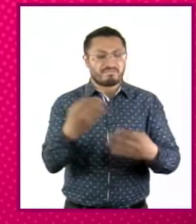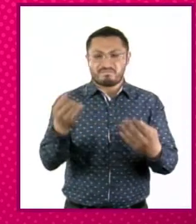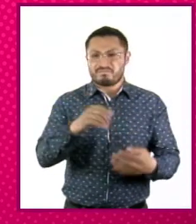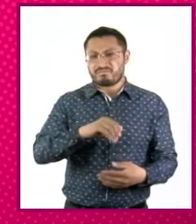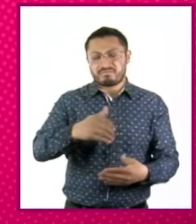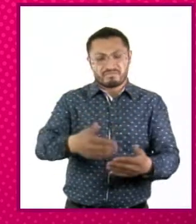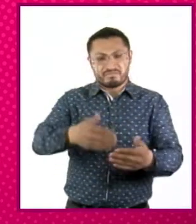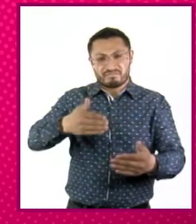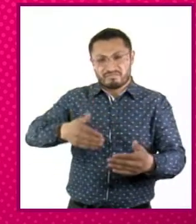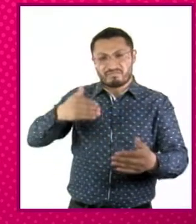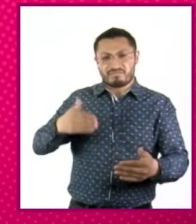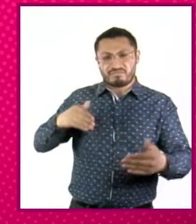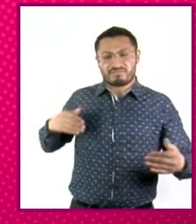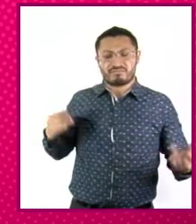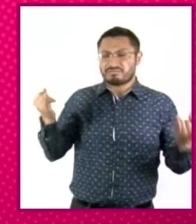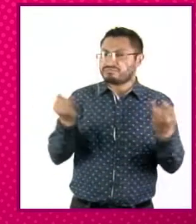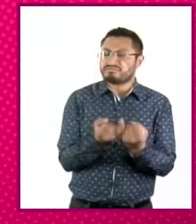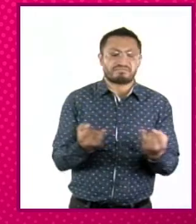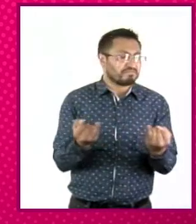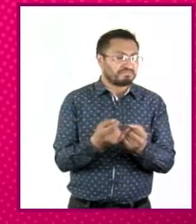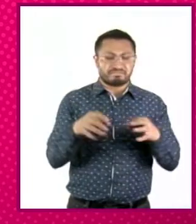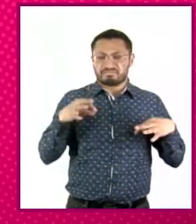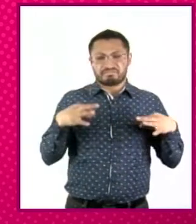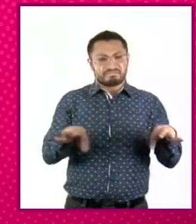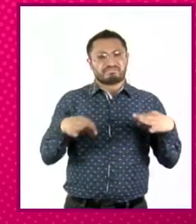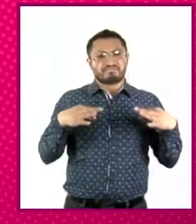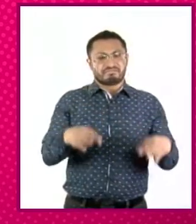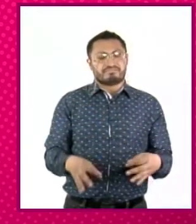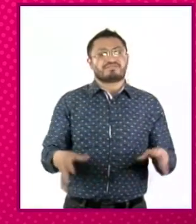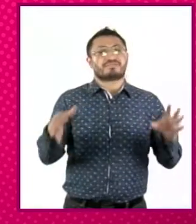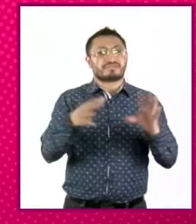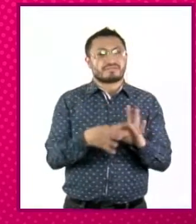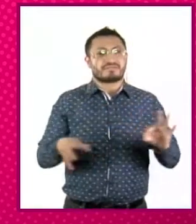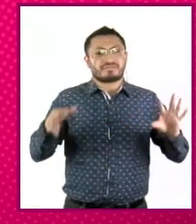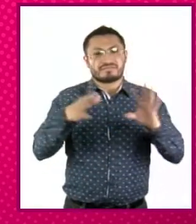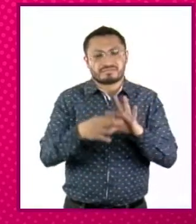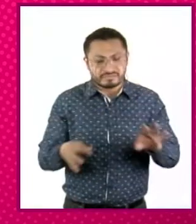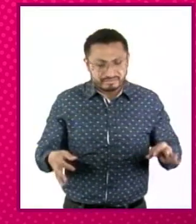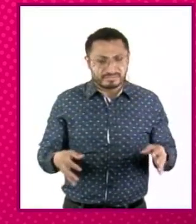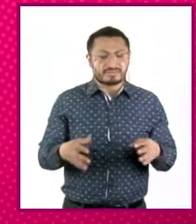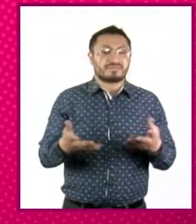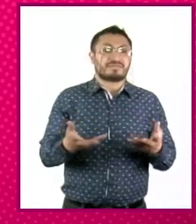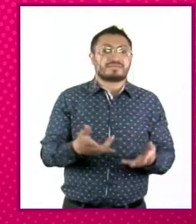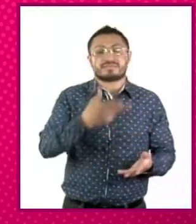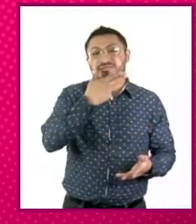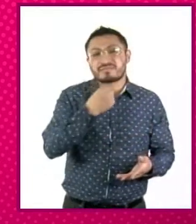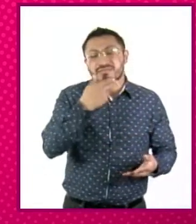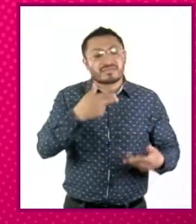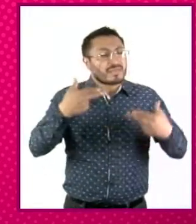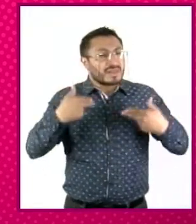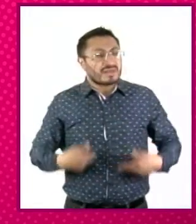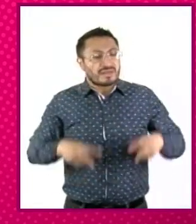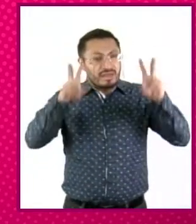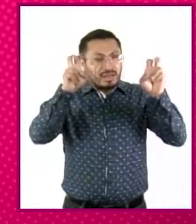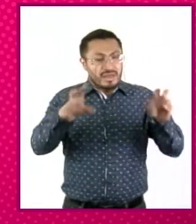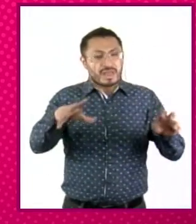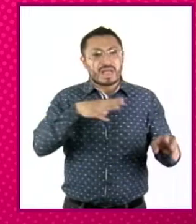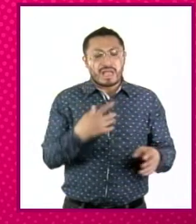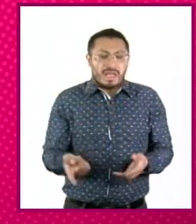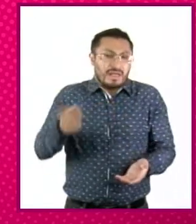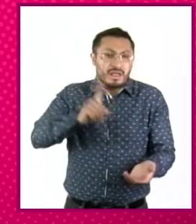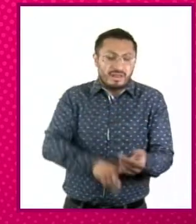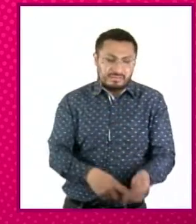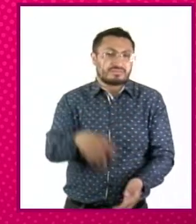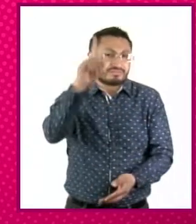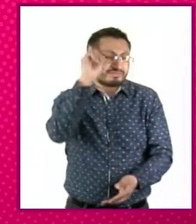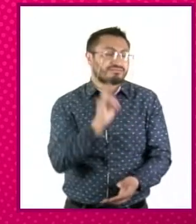otras declaraciones o manifestaciones políticas donde se habla de todos o se habla del hombre, pues las mujeres están ahí incluidas.